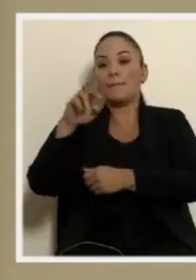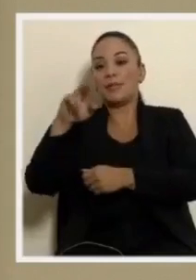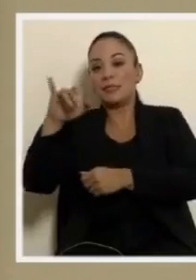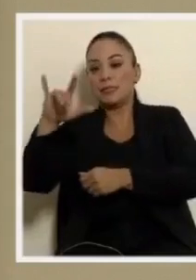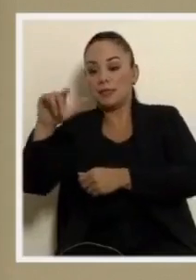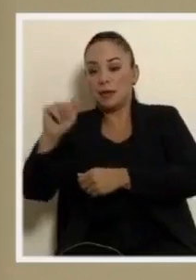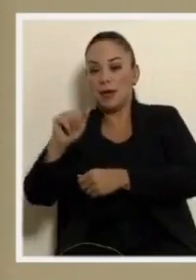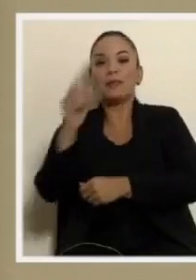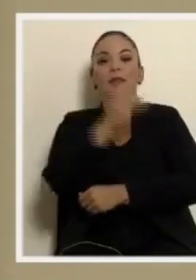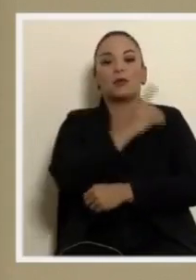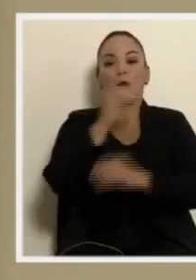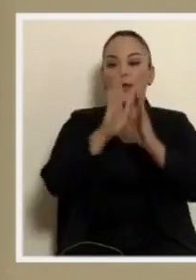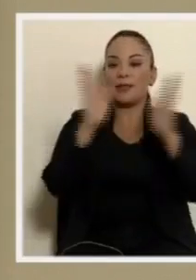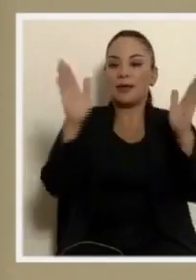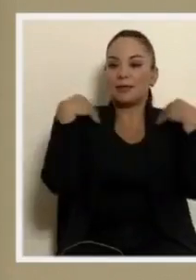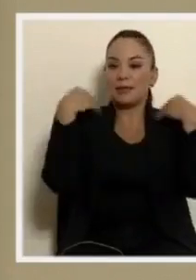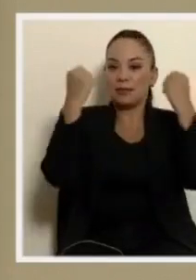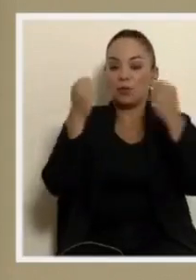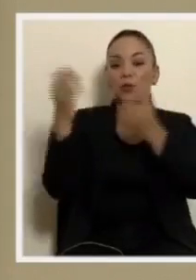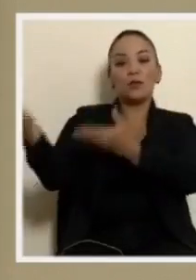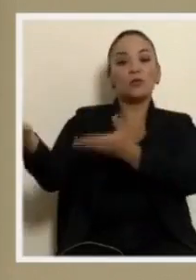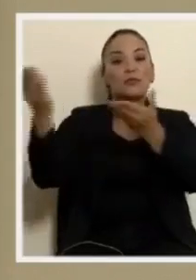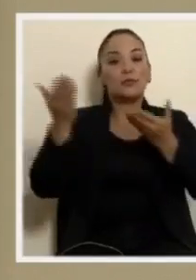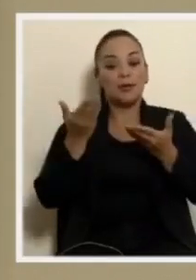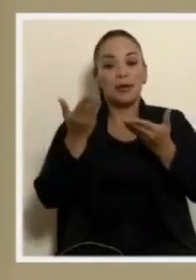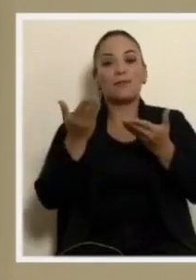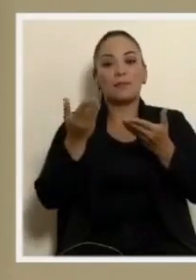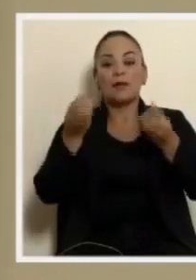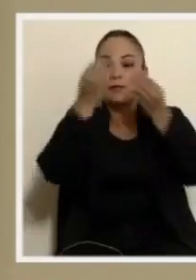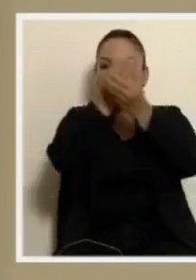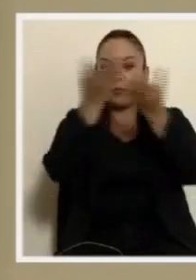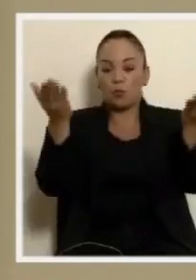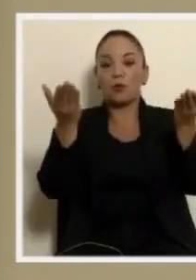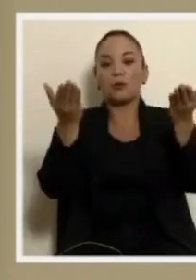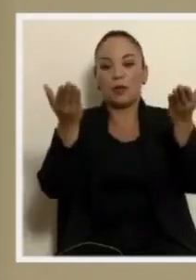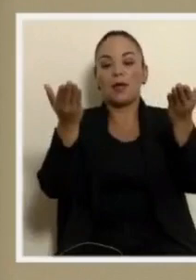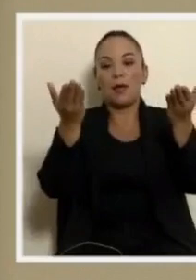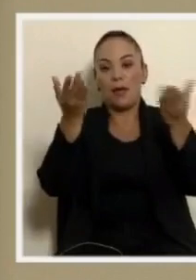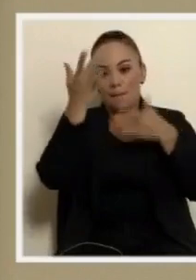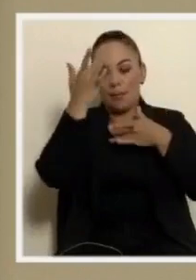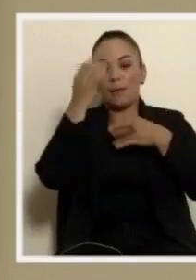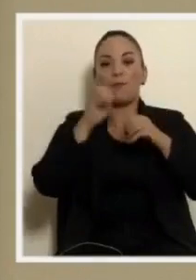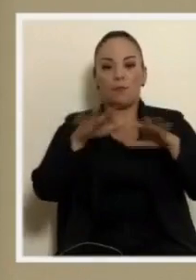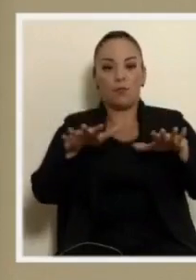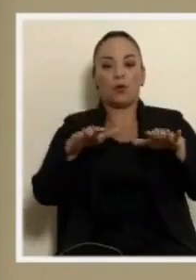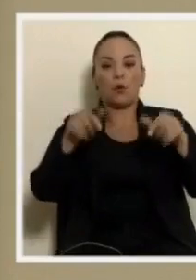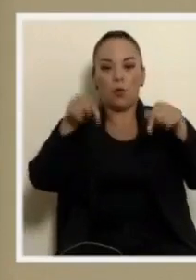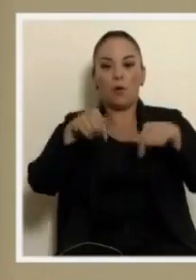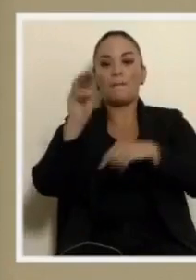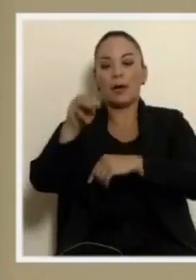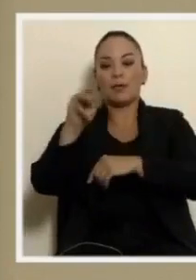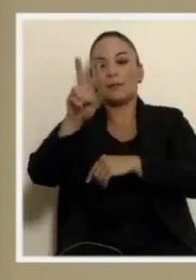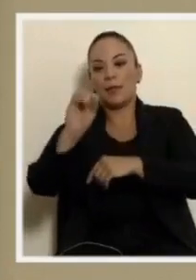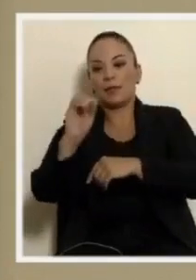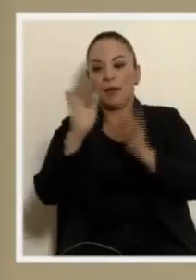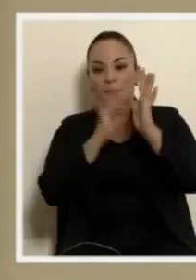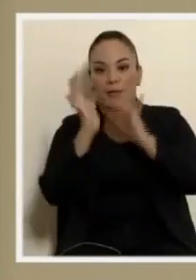nos brindará el reporte epidemiológico para este martes 20 de abril.